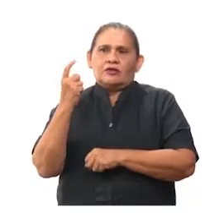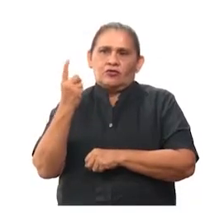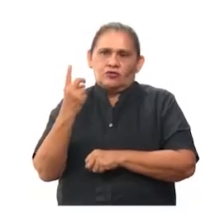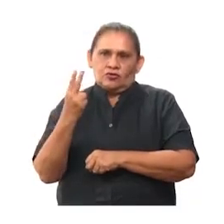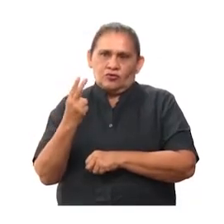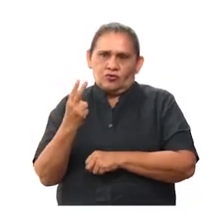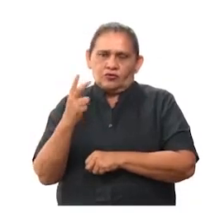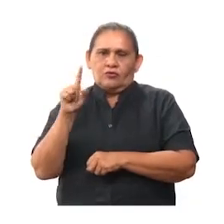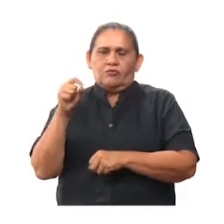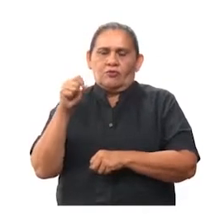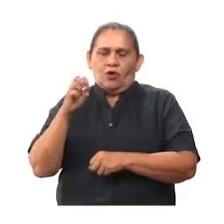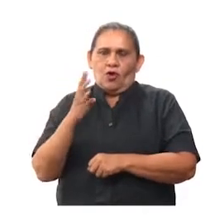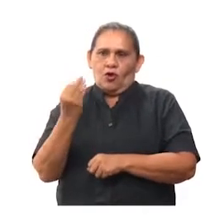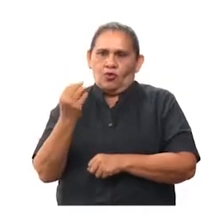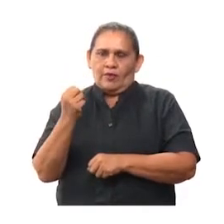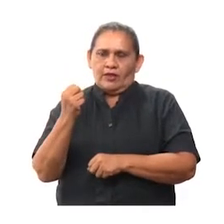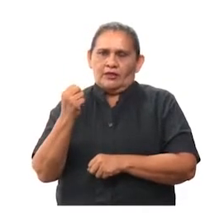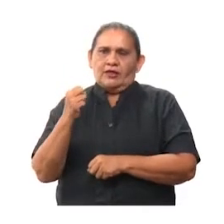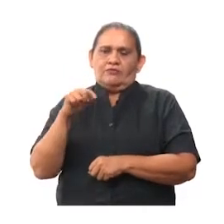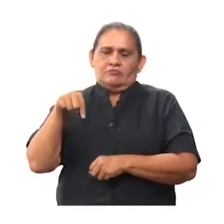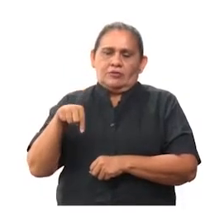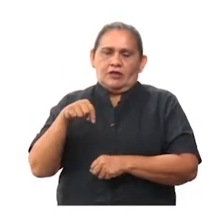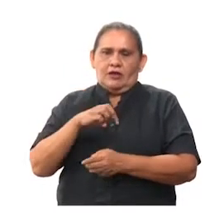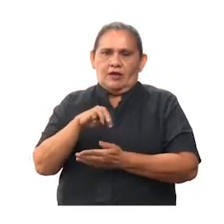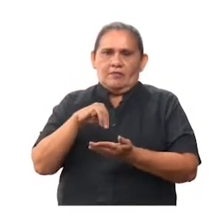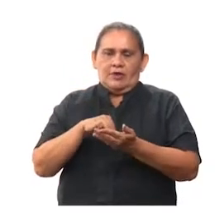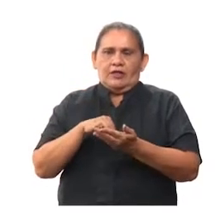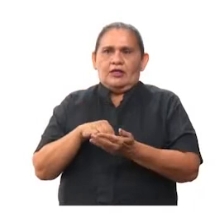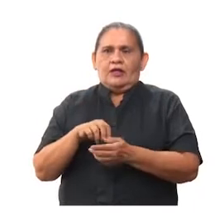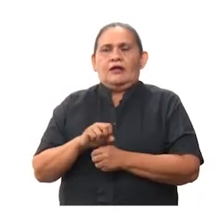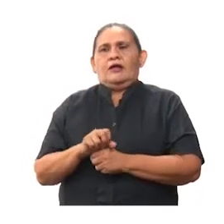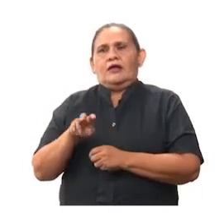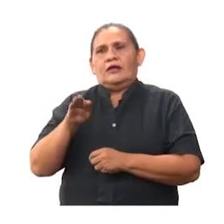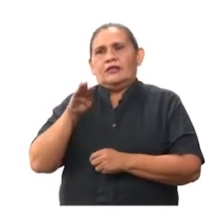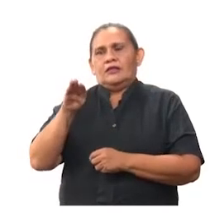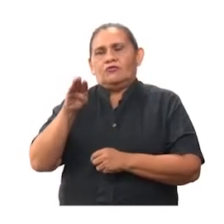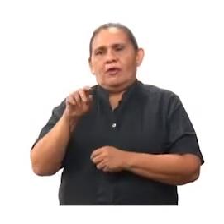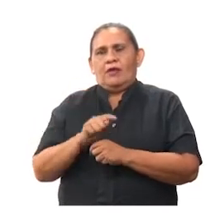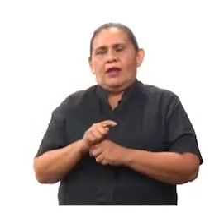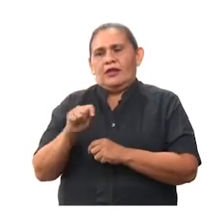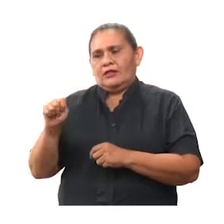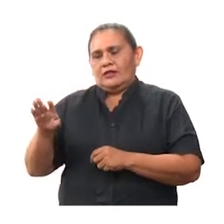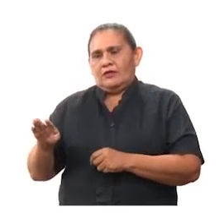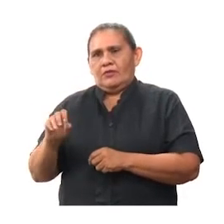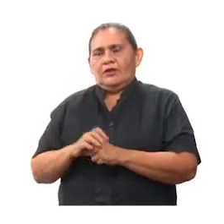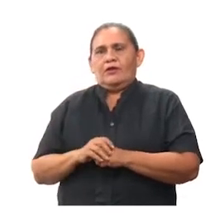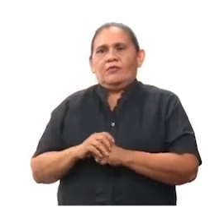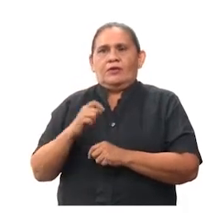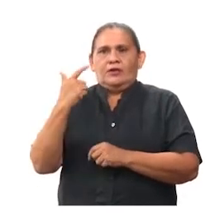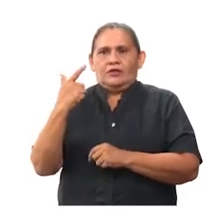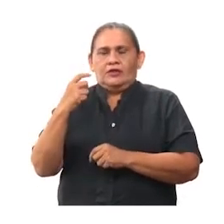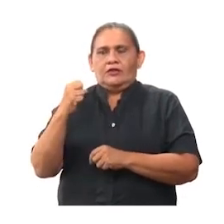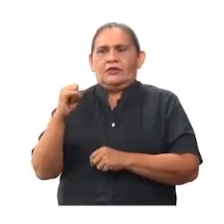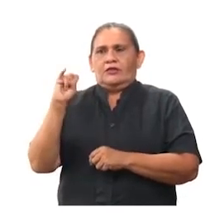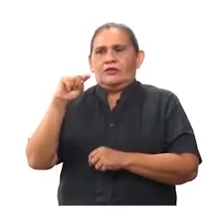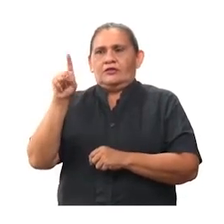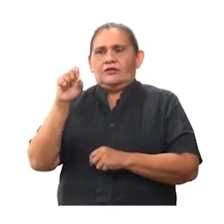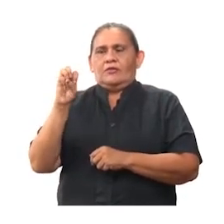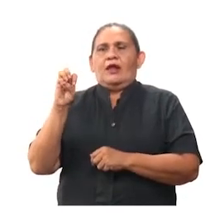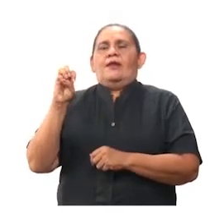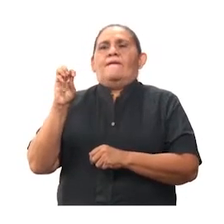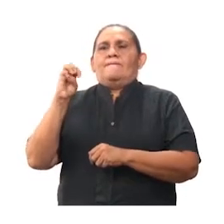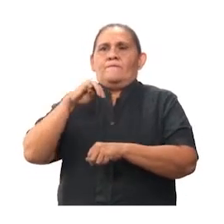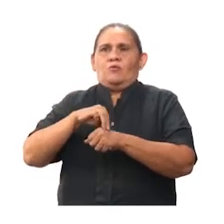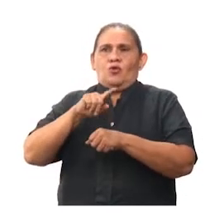coronavirus. 90 en Mérida, 19 en Tizimín, 18 en Valladolid, 11 en Canacín y Ticul, 7 en Izamal, Maxcanú, Motul